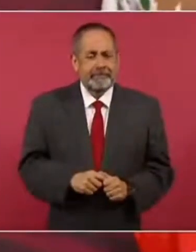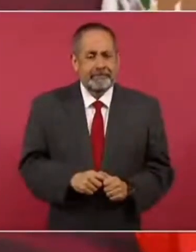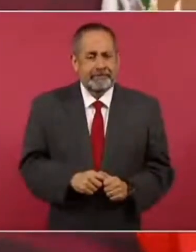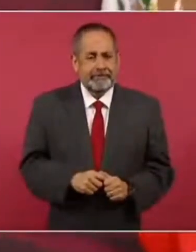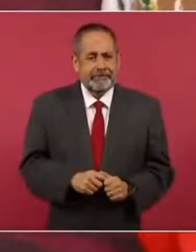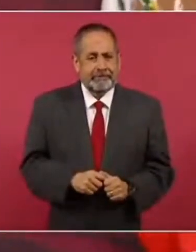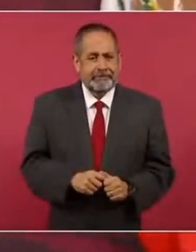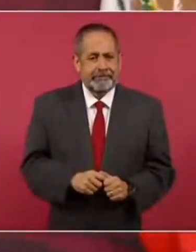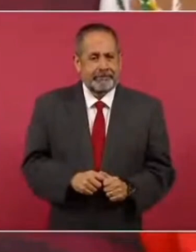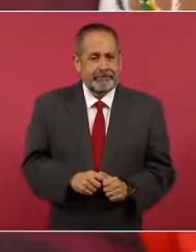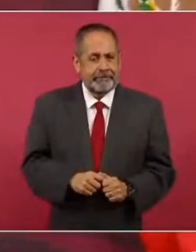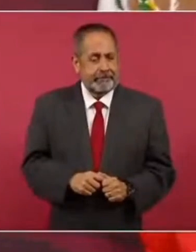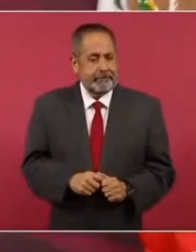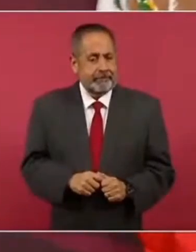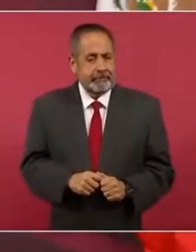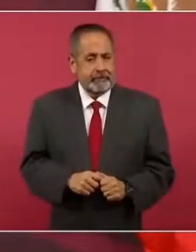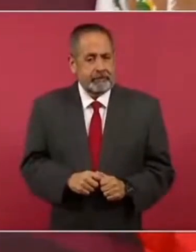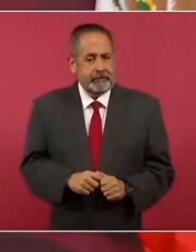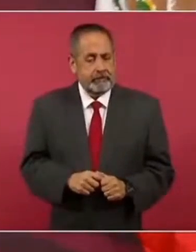y